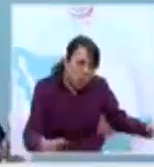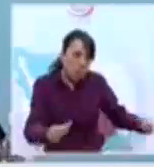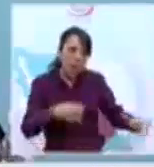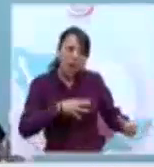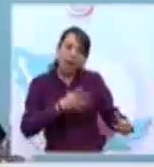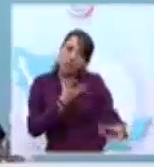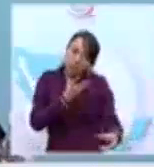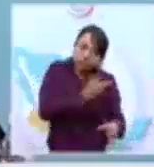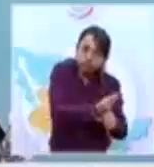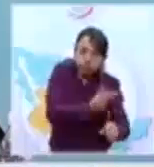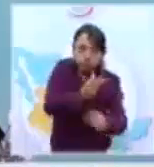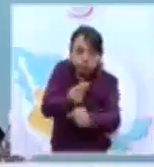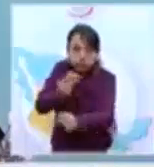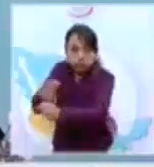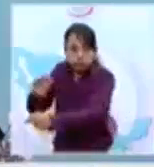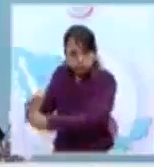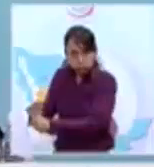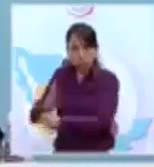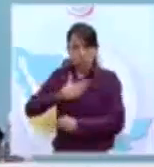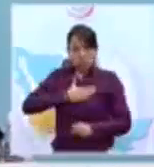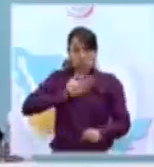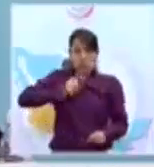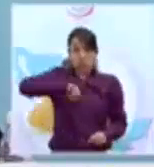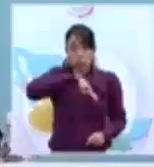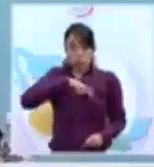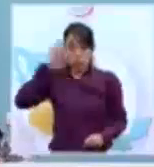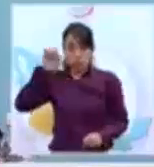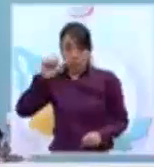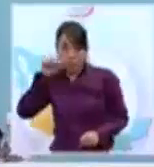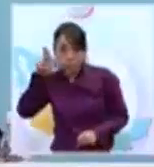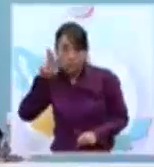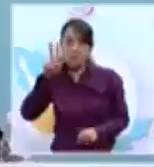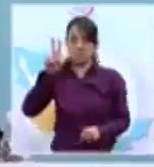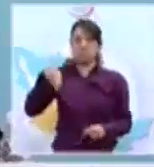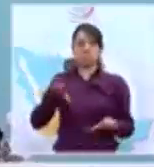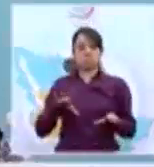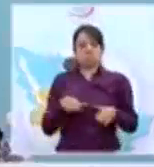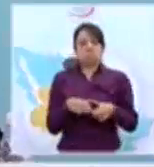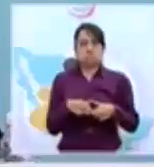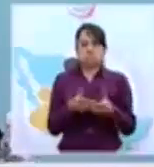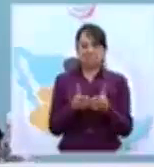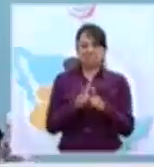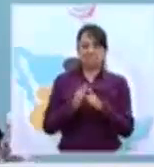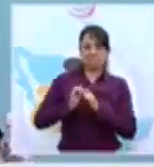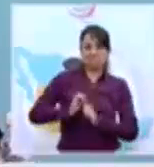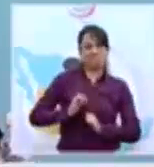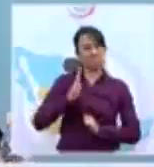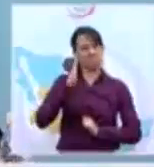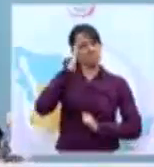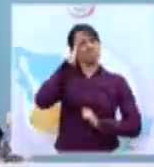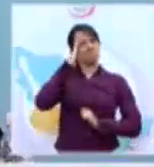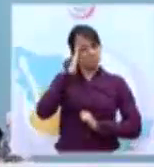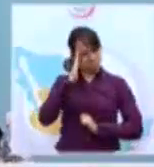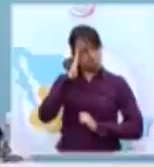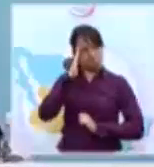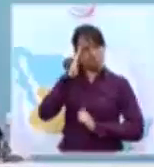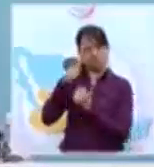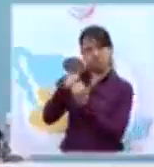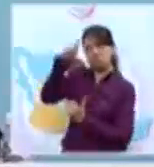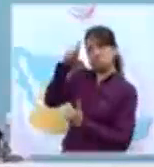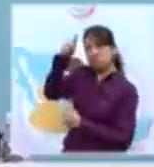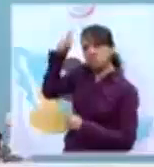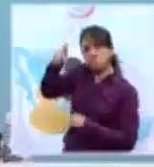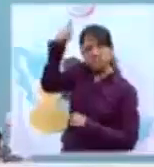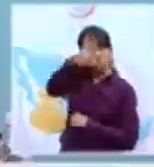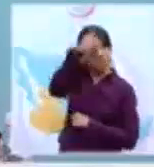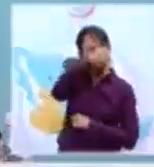que a nosotros como FAO nos pareció un lanzamiento importante en